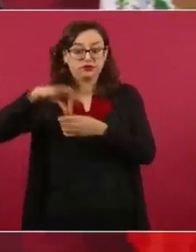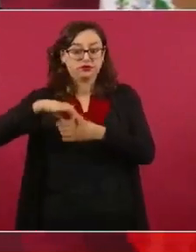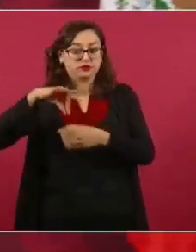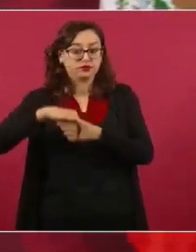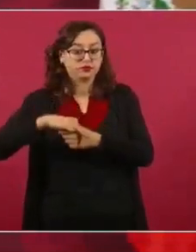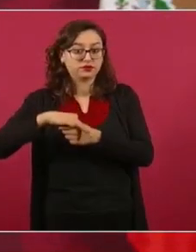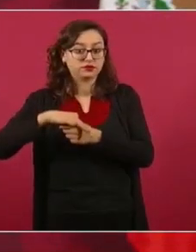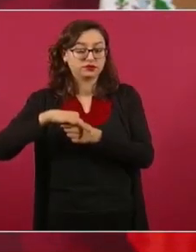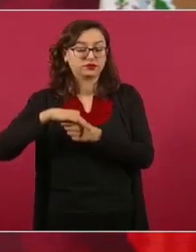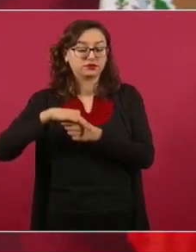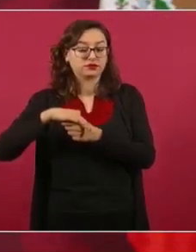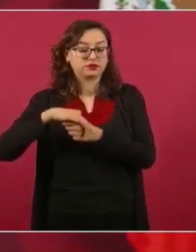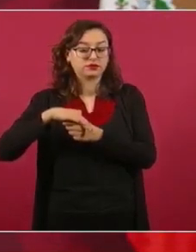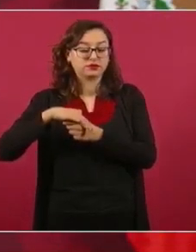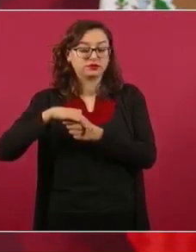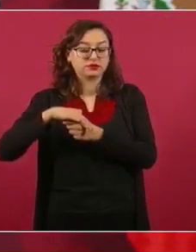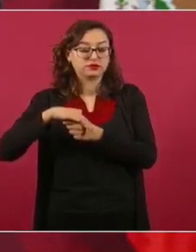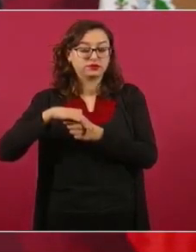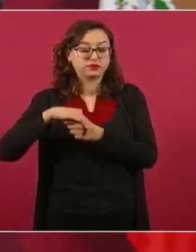entre